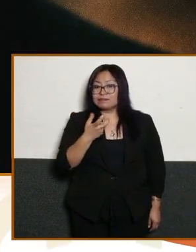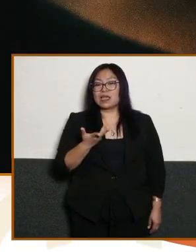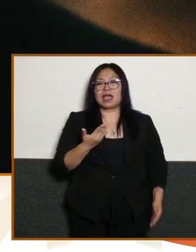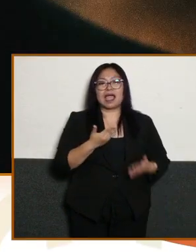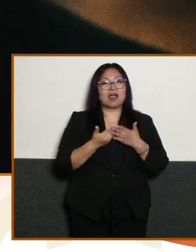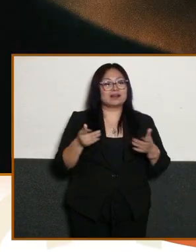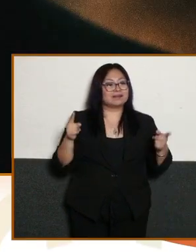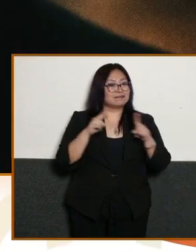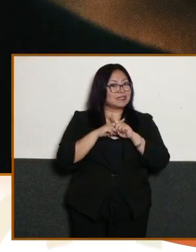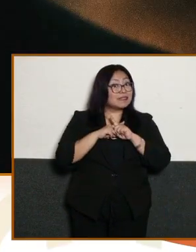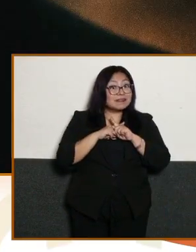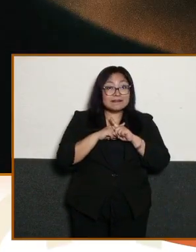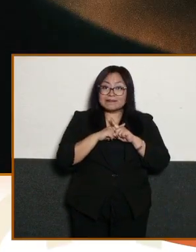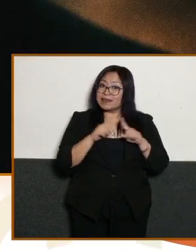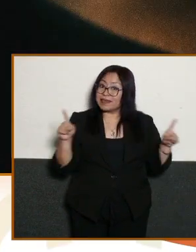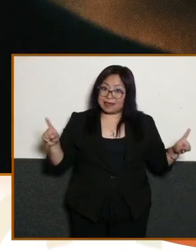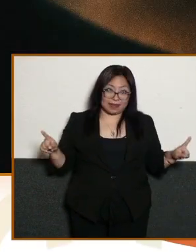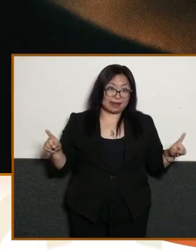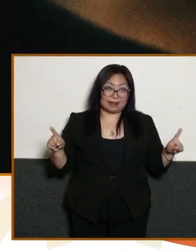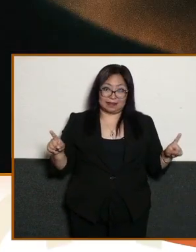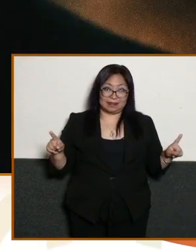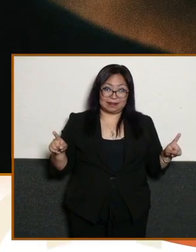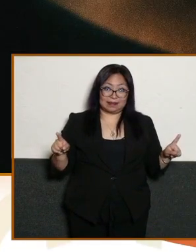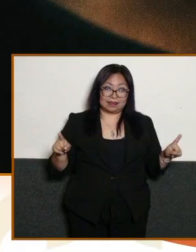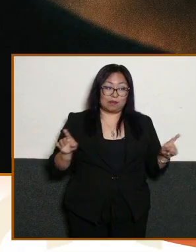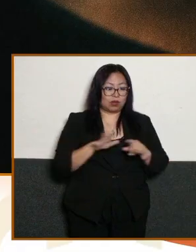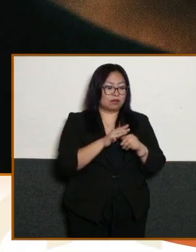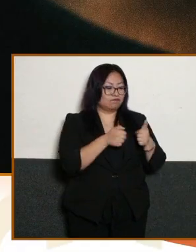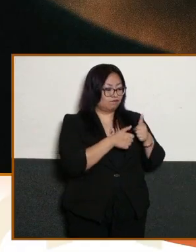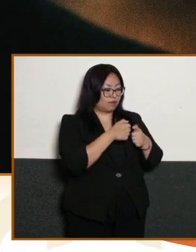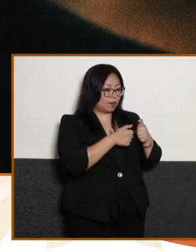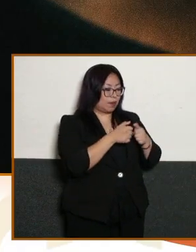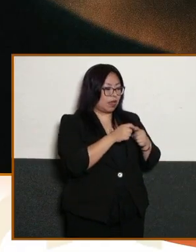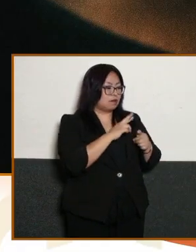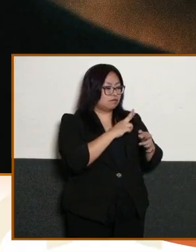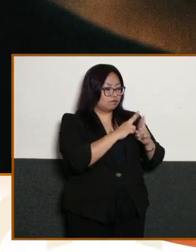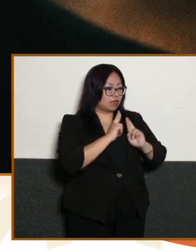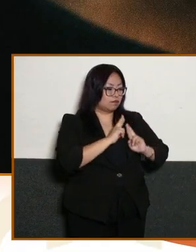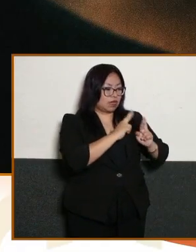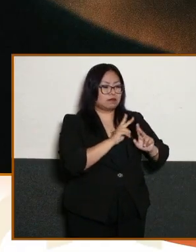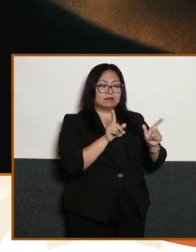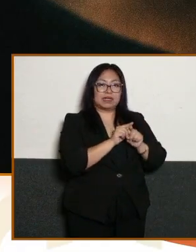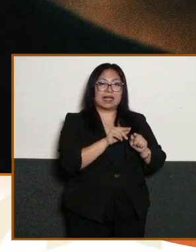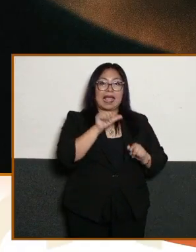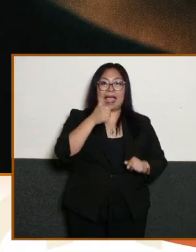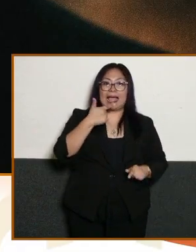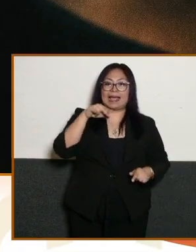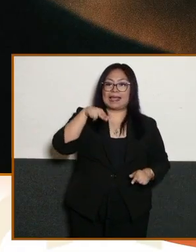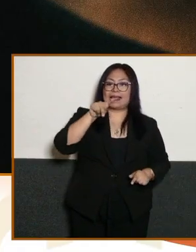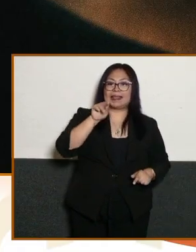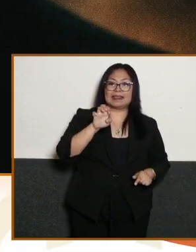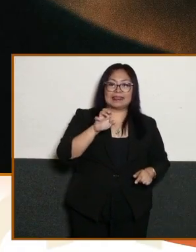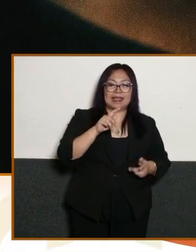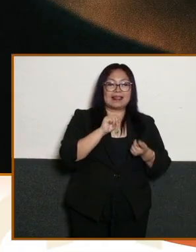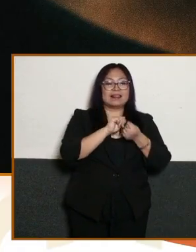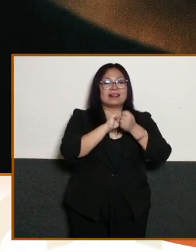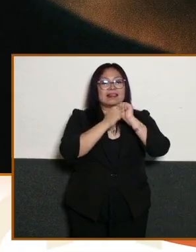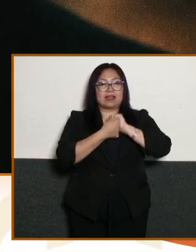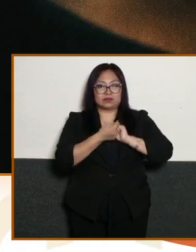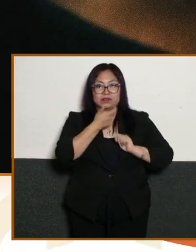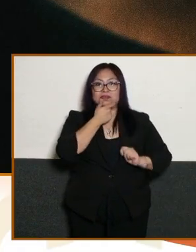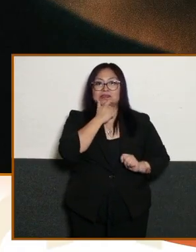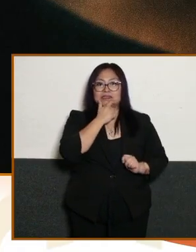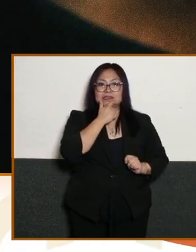es distinto a un modelo, en el sentido que un agente es la traducción en inglés